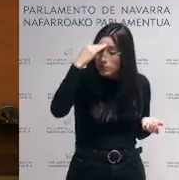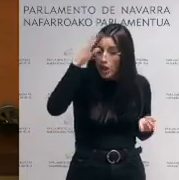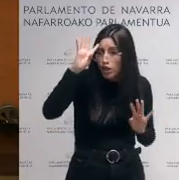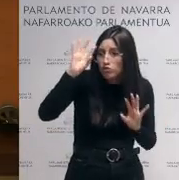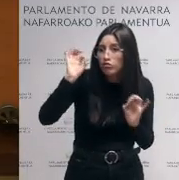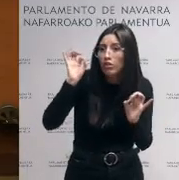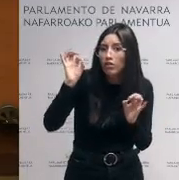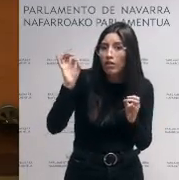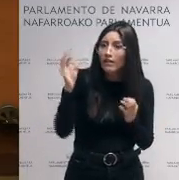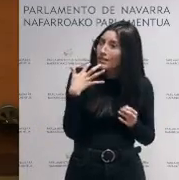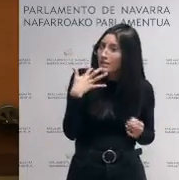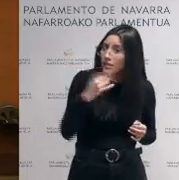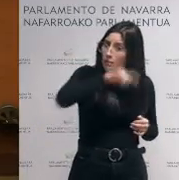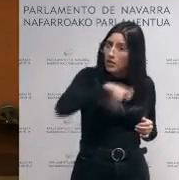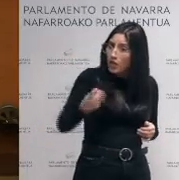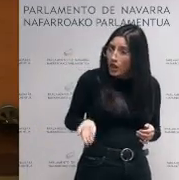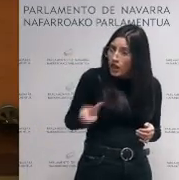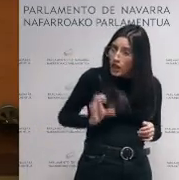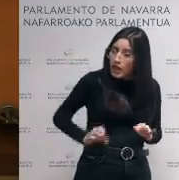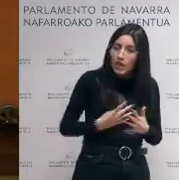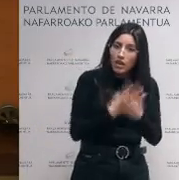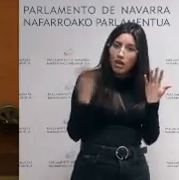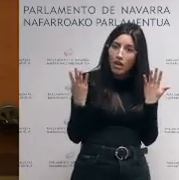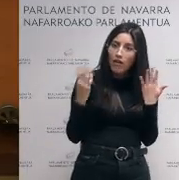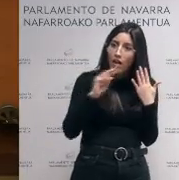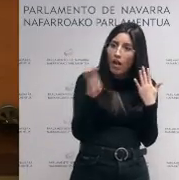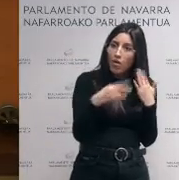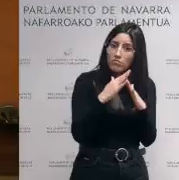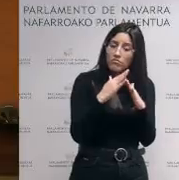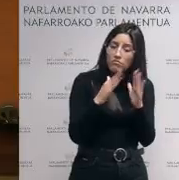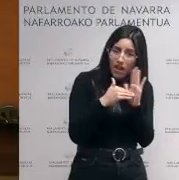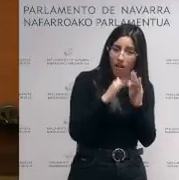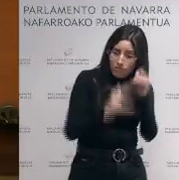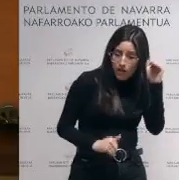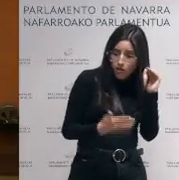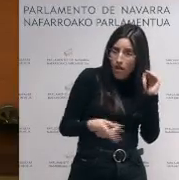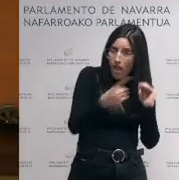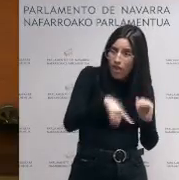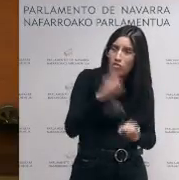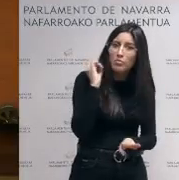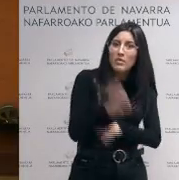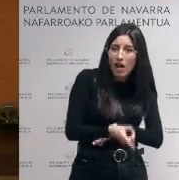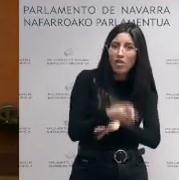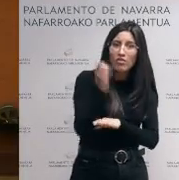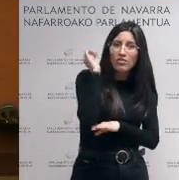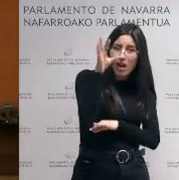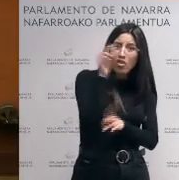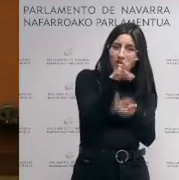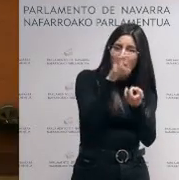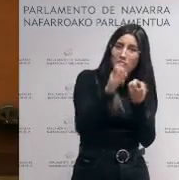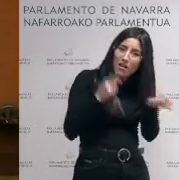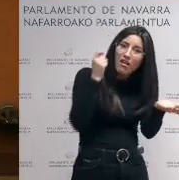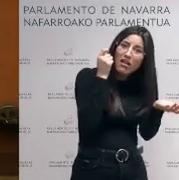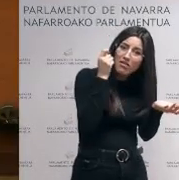ustedes que quienes ganan menos de 19.000 euros estén obligados a declarar el IRPF en Navarra, mientras en la